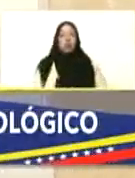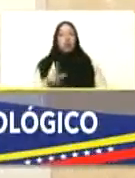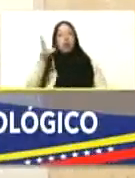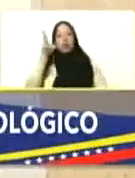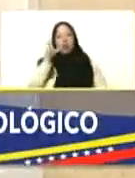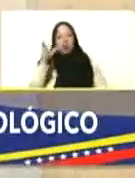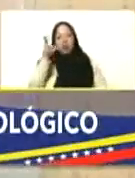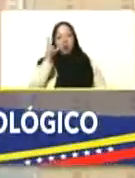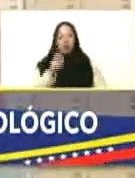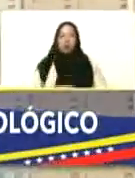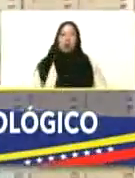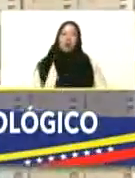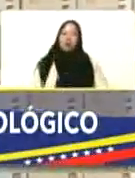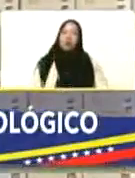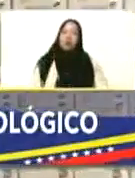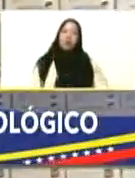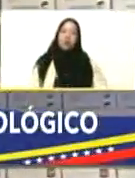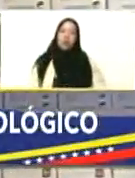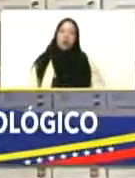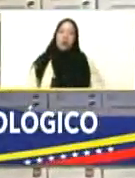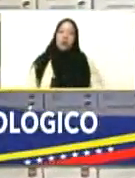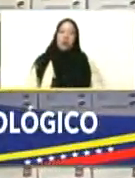queremos amorosamente escucharlo a usted.